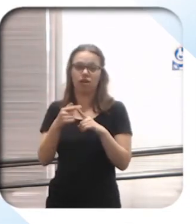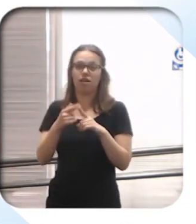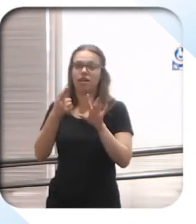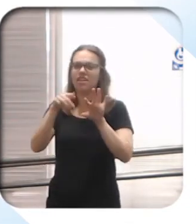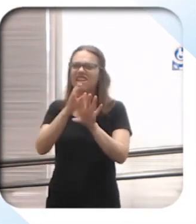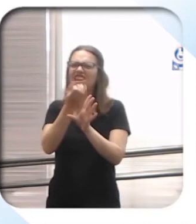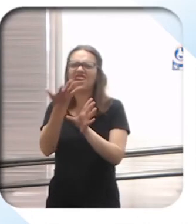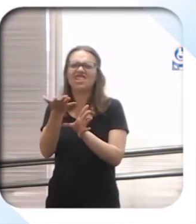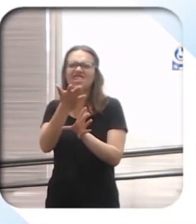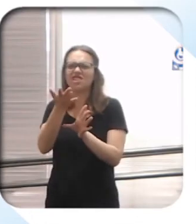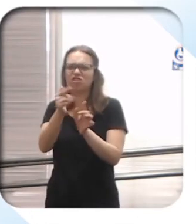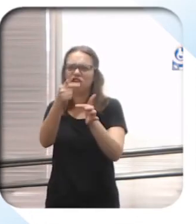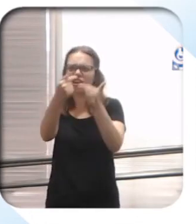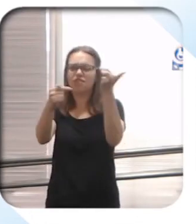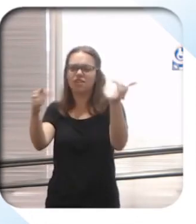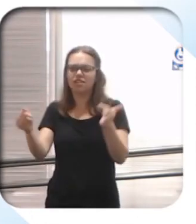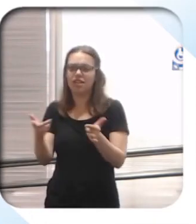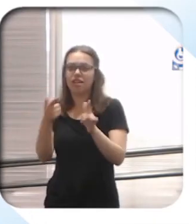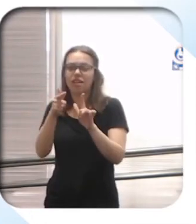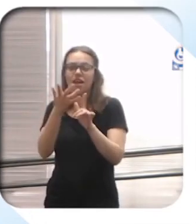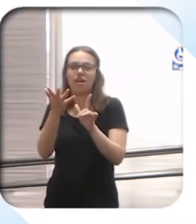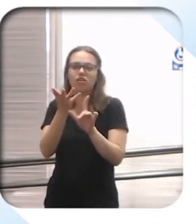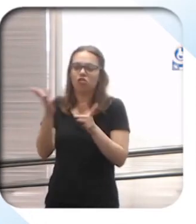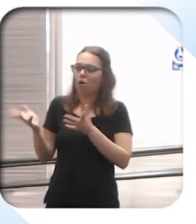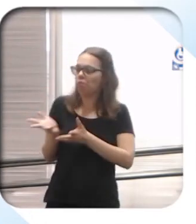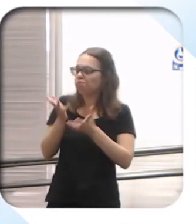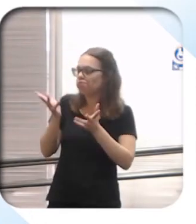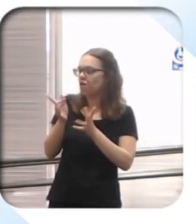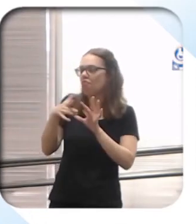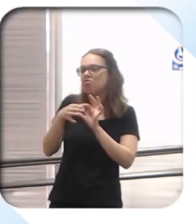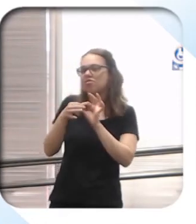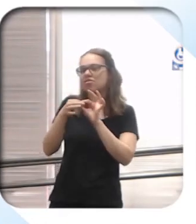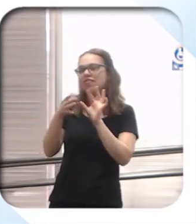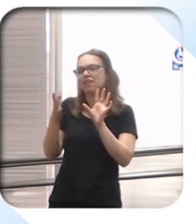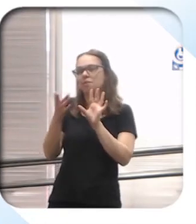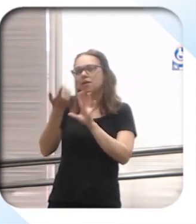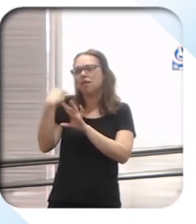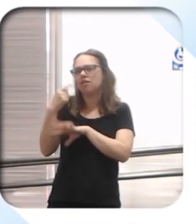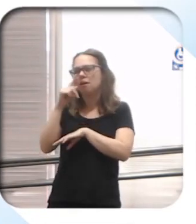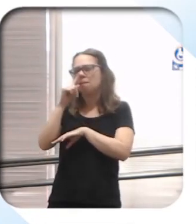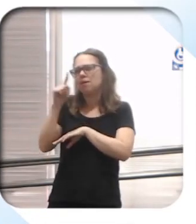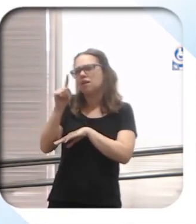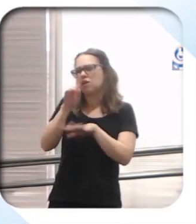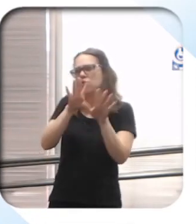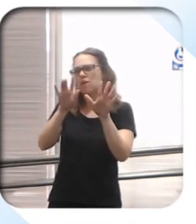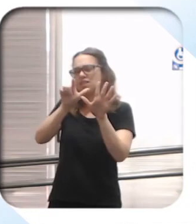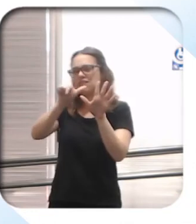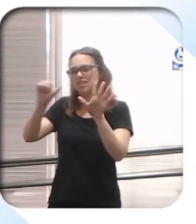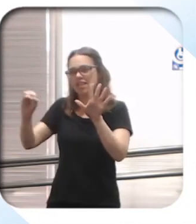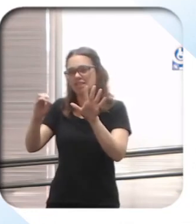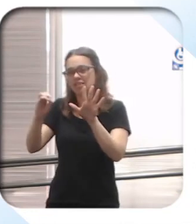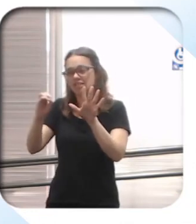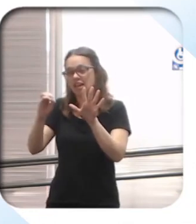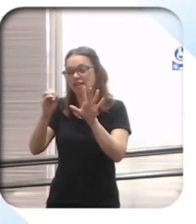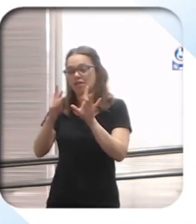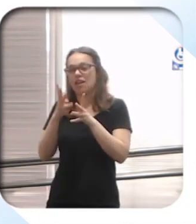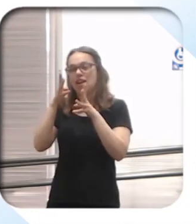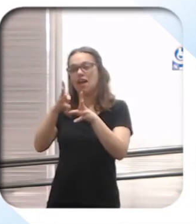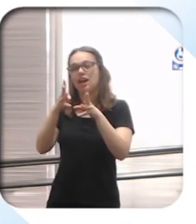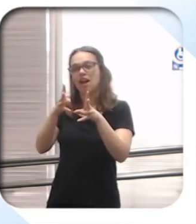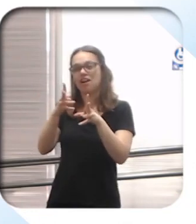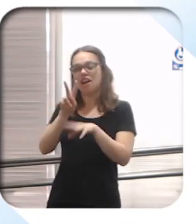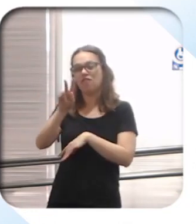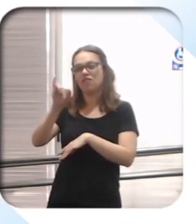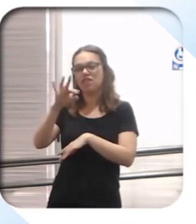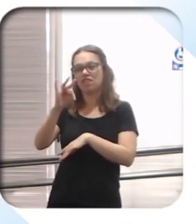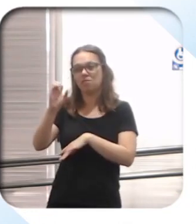esto de la diversidad funcional? Bueno, el movimiento Vida Independiente, que viene desde los años 60, cuando estuvo la guerra de Vietnam,